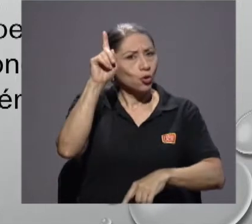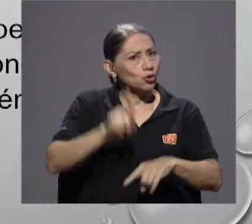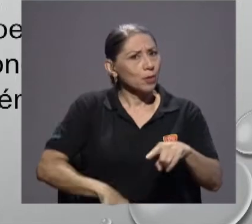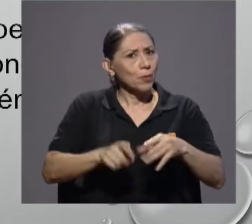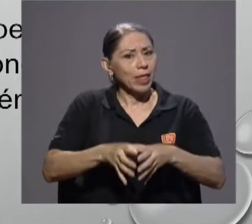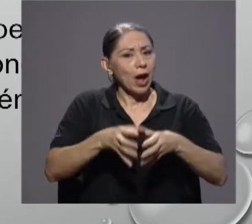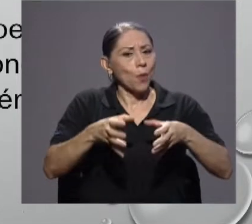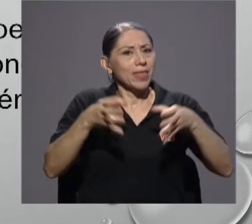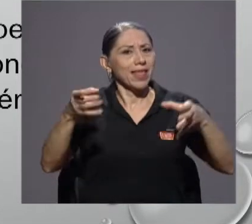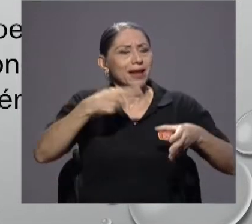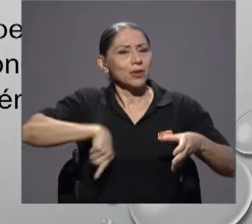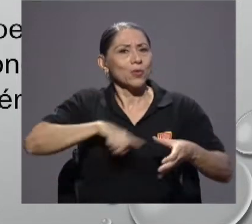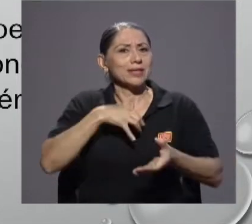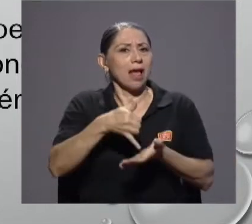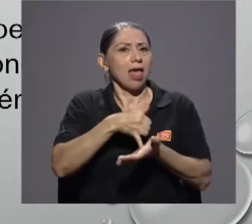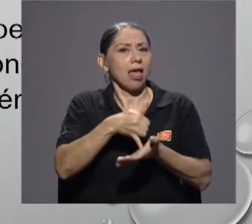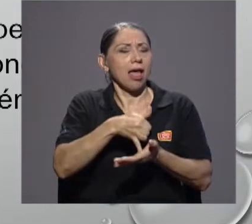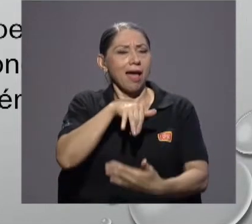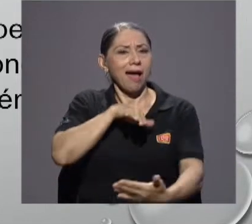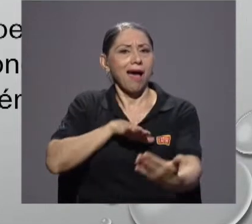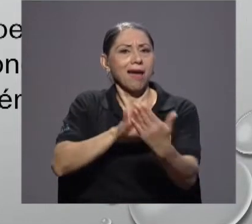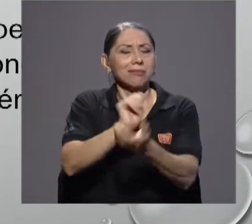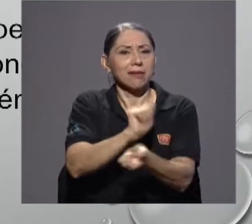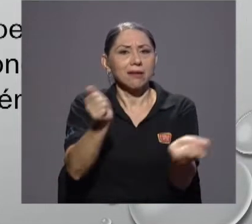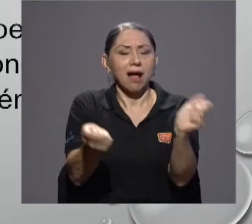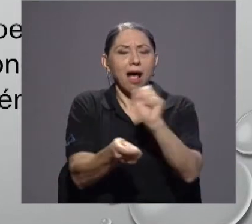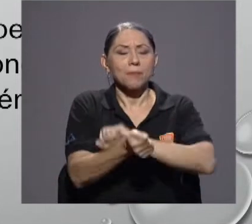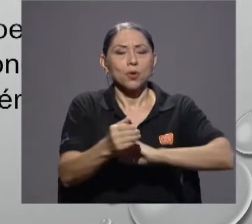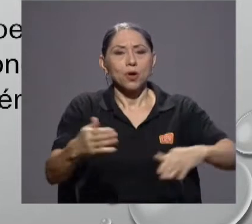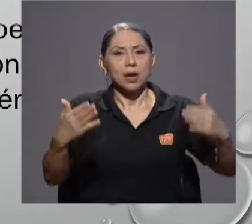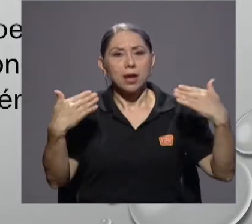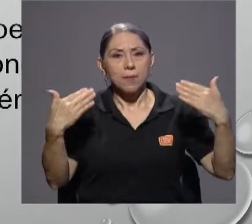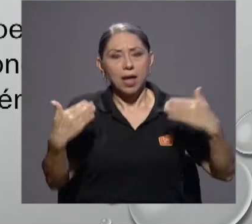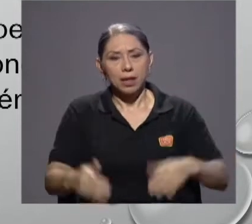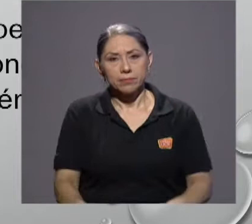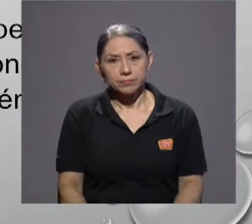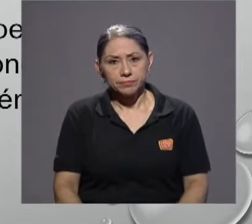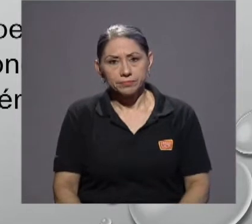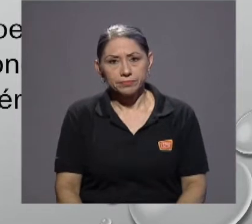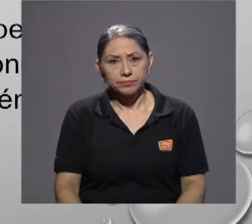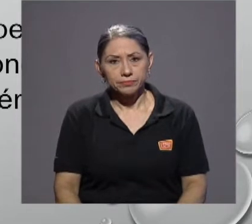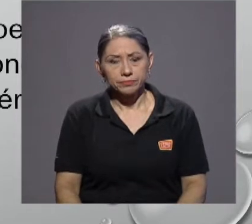aumentar nuestra vulnerabilidad ante el cambio climático. Y por otro lado,